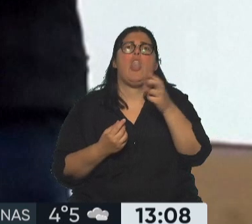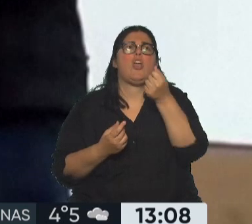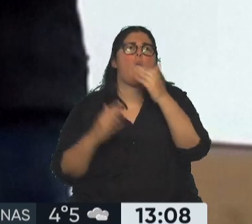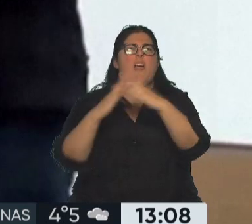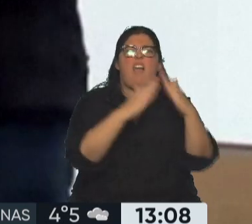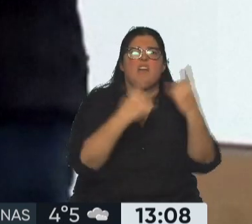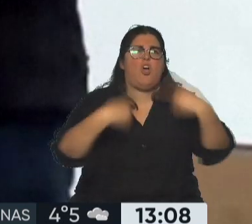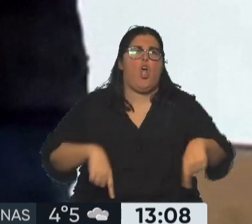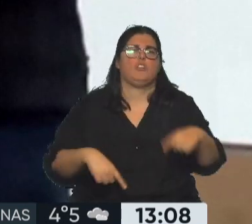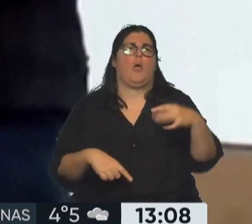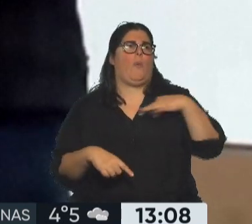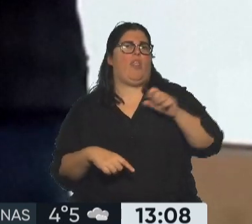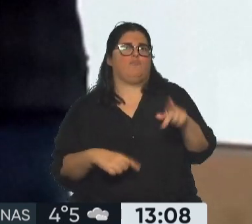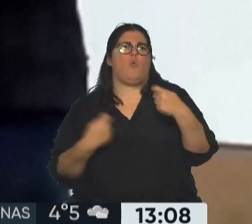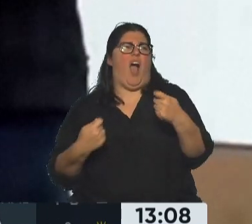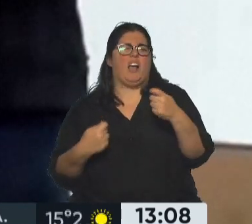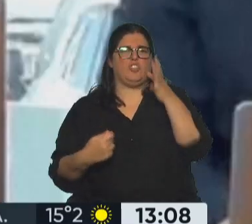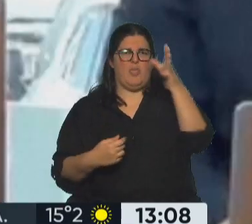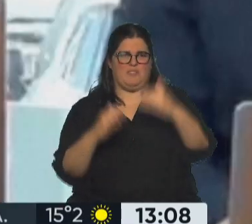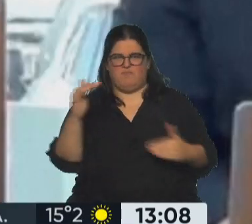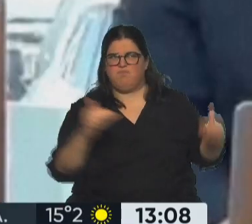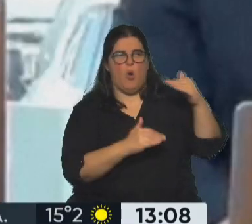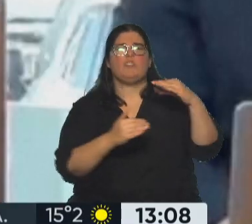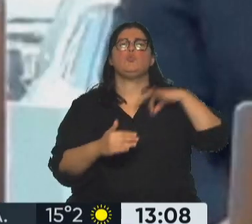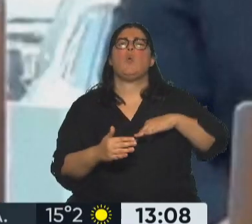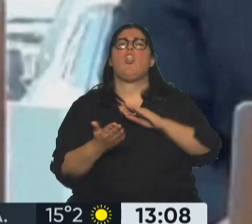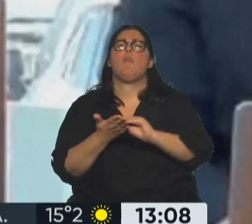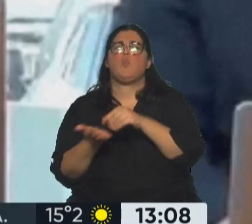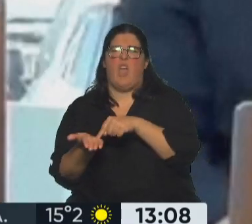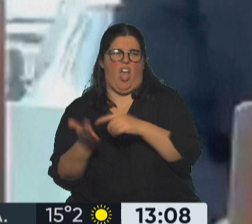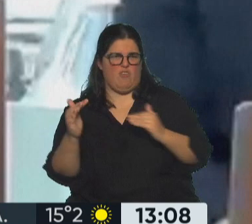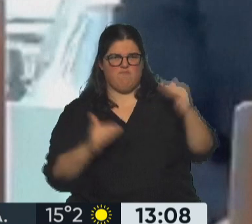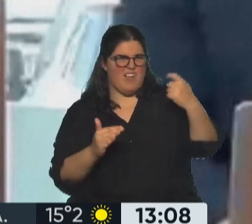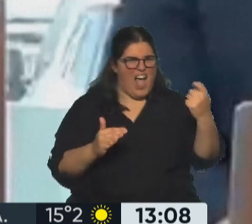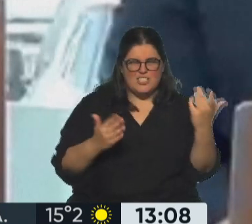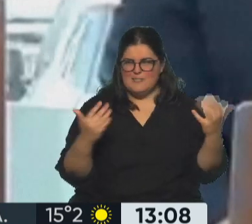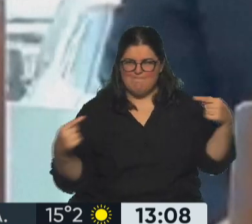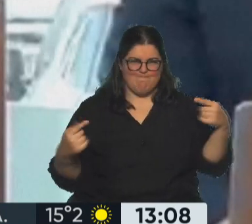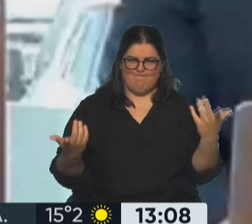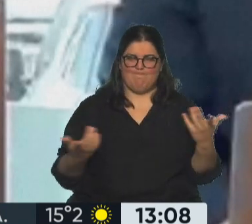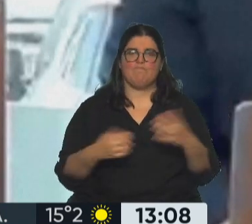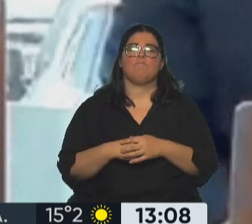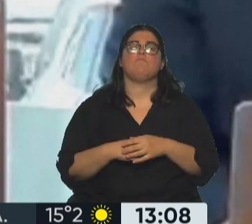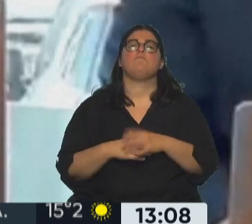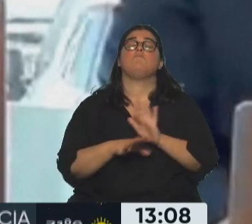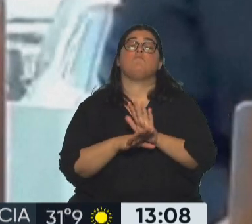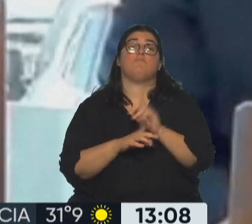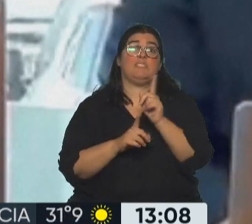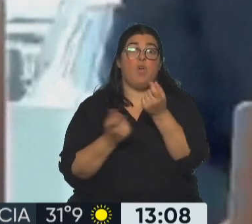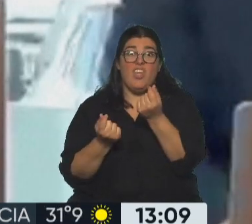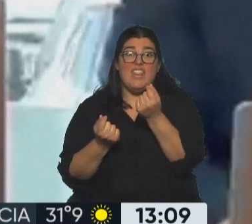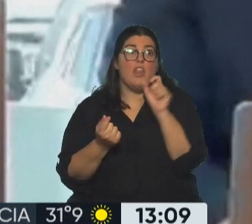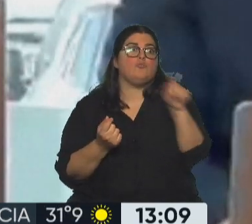superior a los ingresos que percibía como diputado. Dichos dineros, con los cuales incrementó su